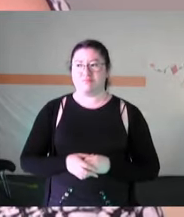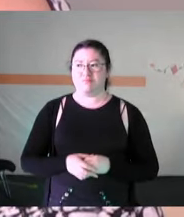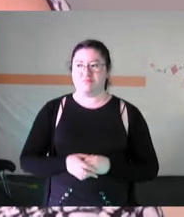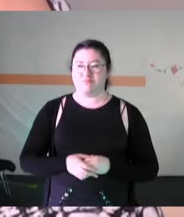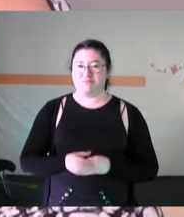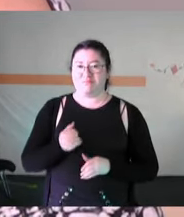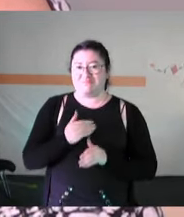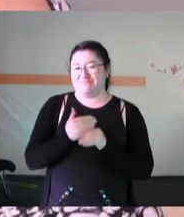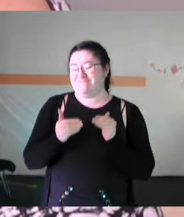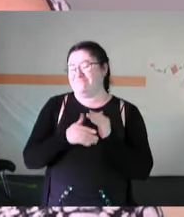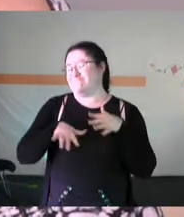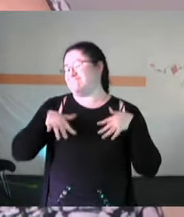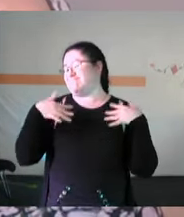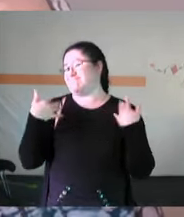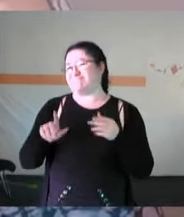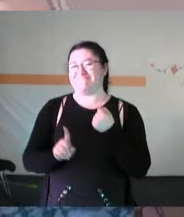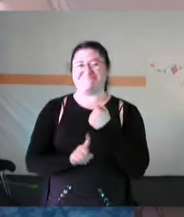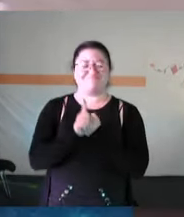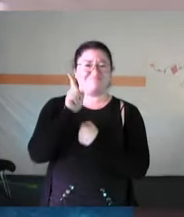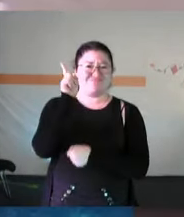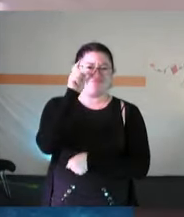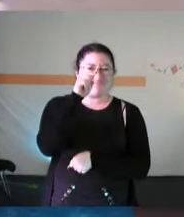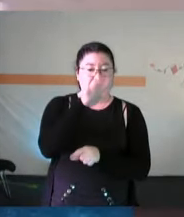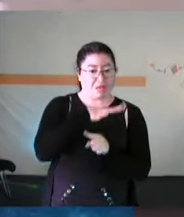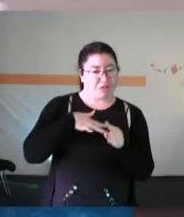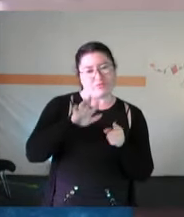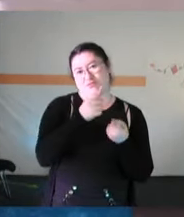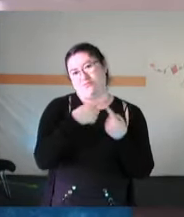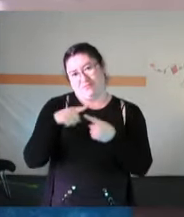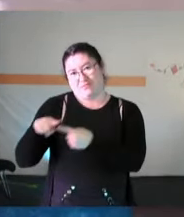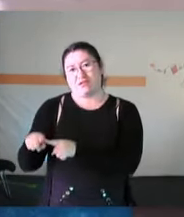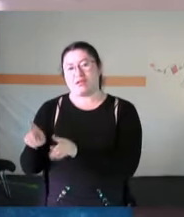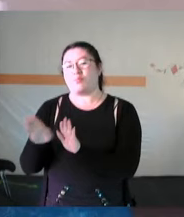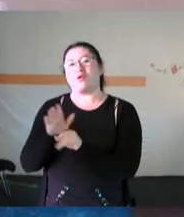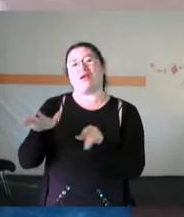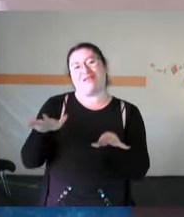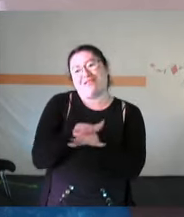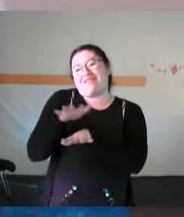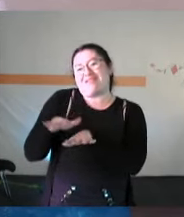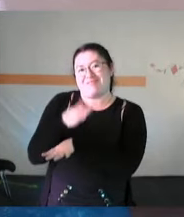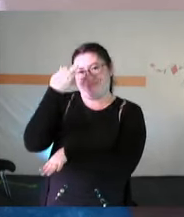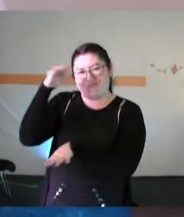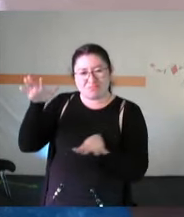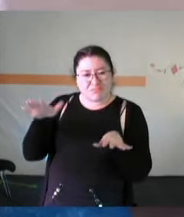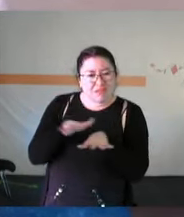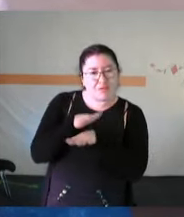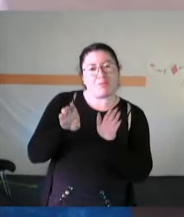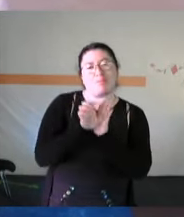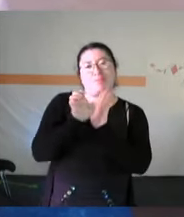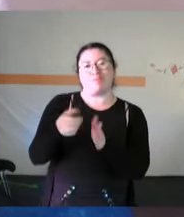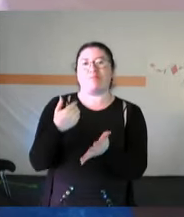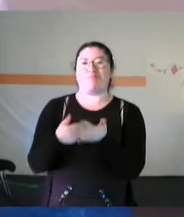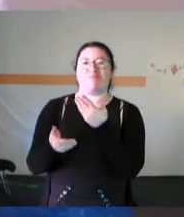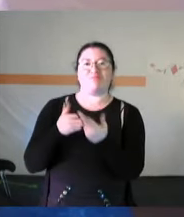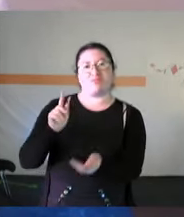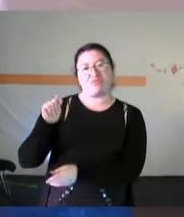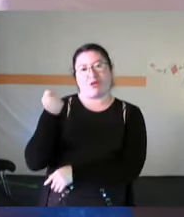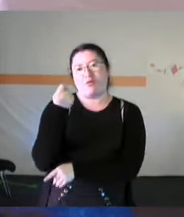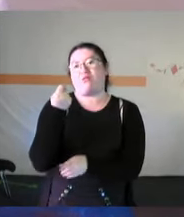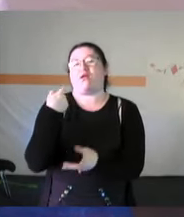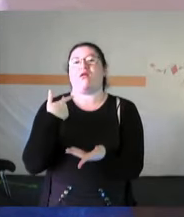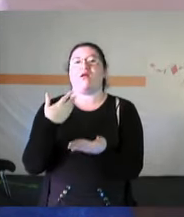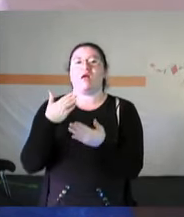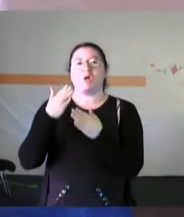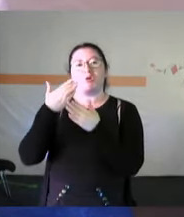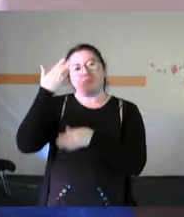brutales en diferentes contextos, porque también la historia ha ido cambiando, la tecnología, los contextos, los grados académicos,